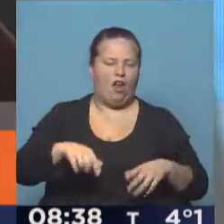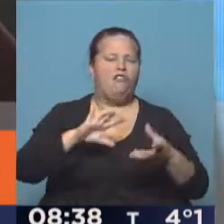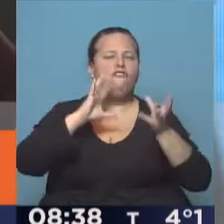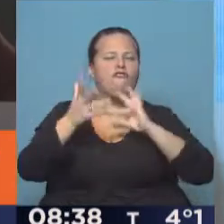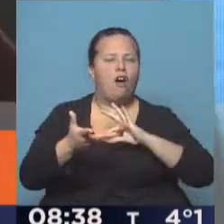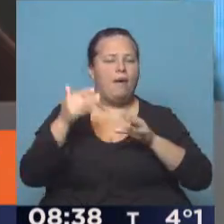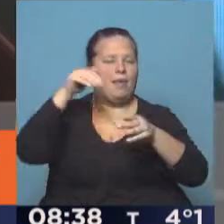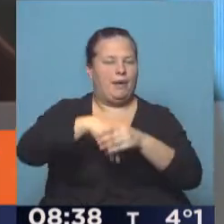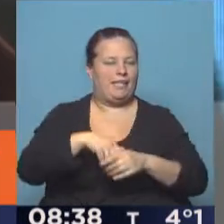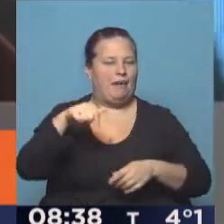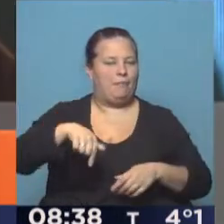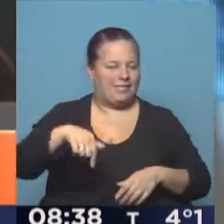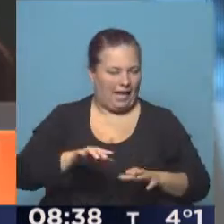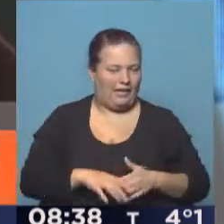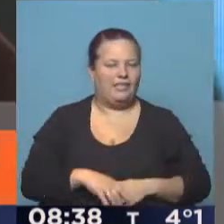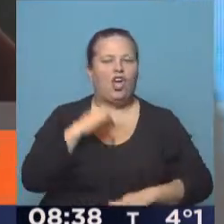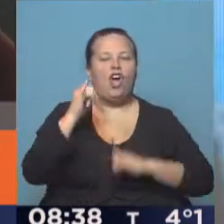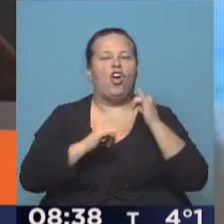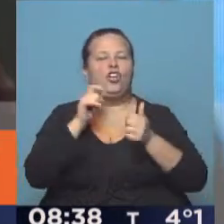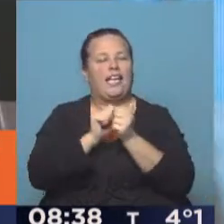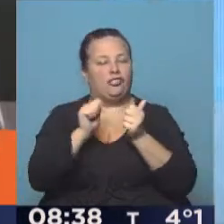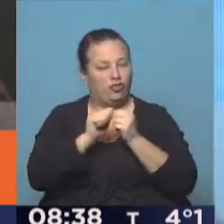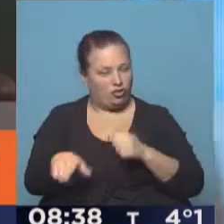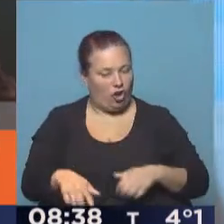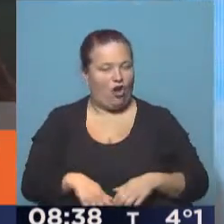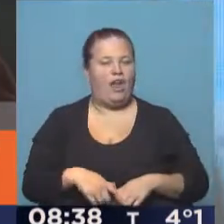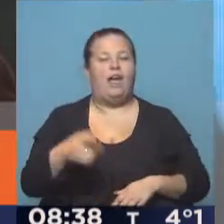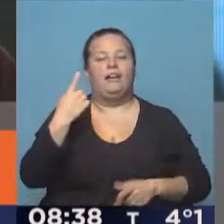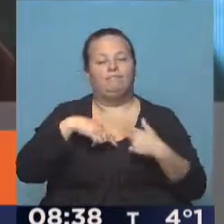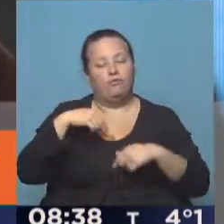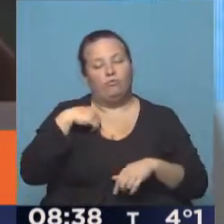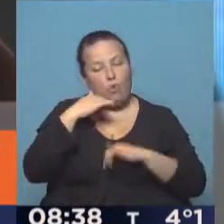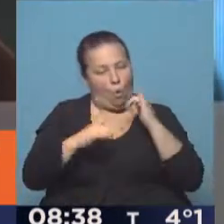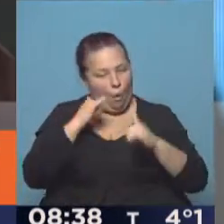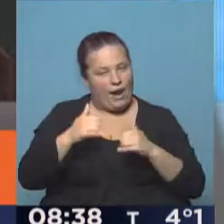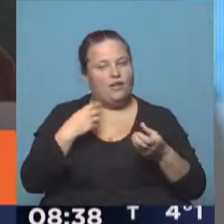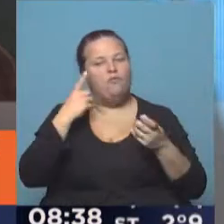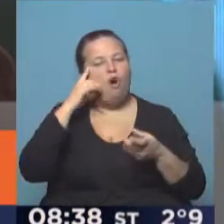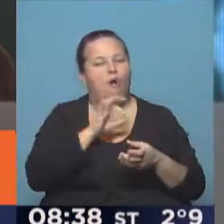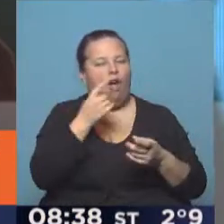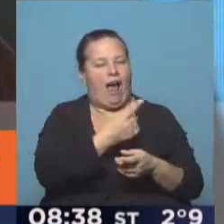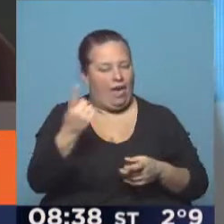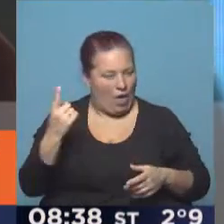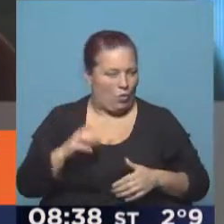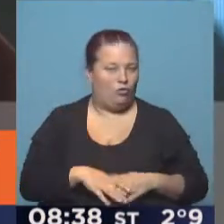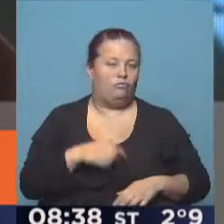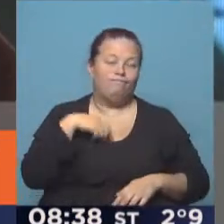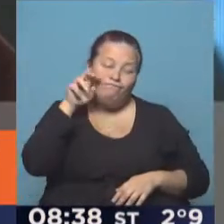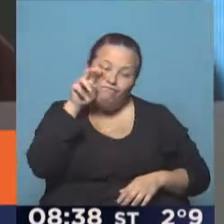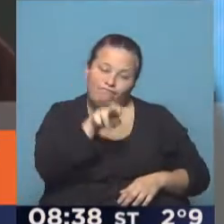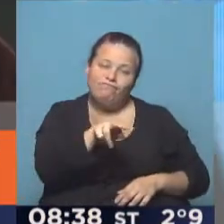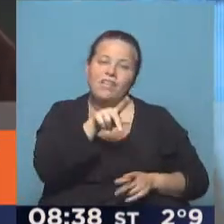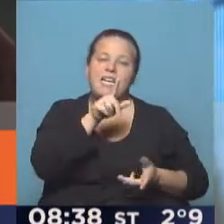forma de intervención en el presente, ¿no? Contar esas historias y desde dónde uno las cuenta y qué posicionamientos toma. Lo que vemos